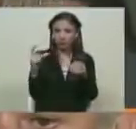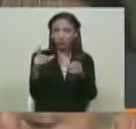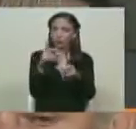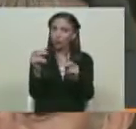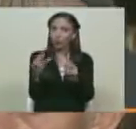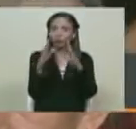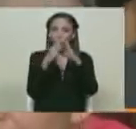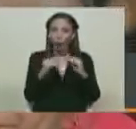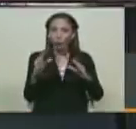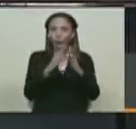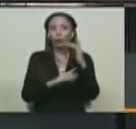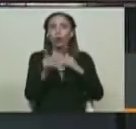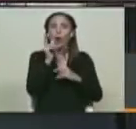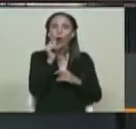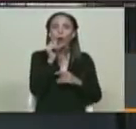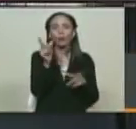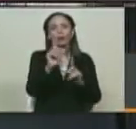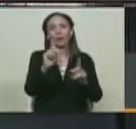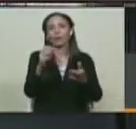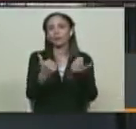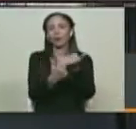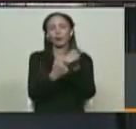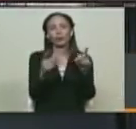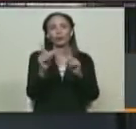Los barrigones no.